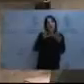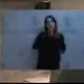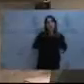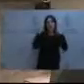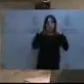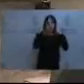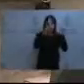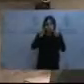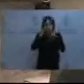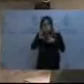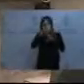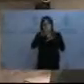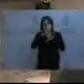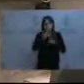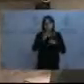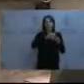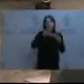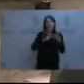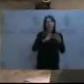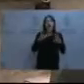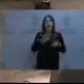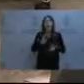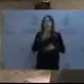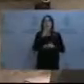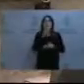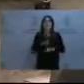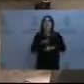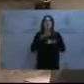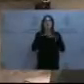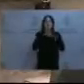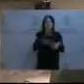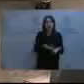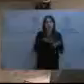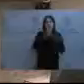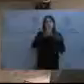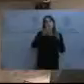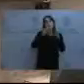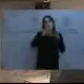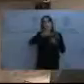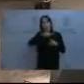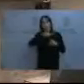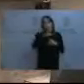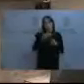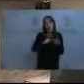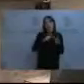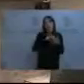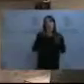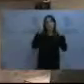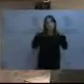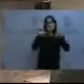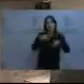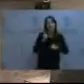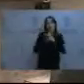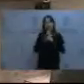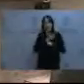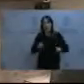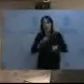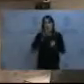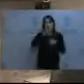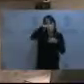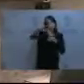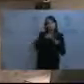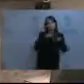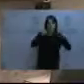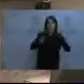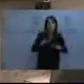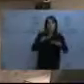aprendizaje, favoreciendo la formación dual, favoreciendo la realización de prácticas profesionales no laborales en las empresas por parte de los participantes